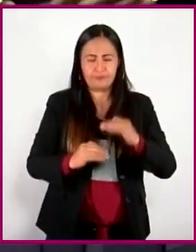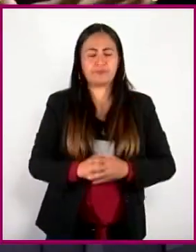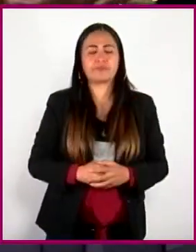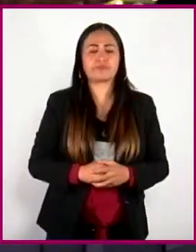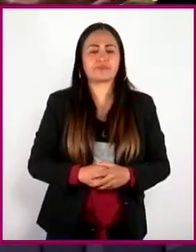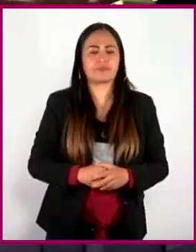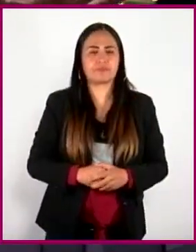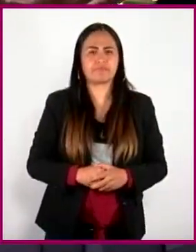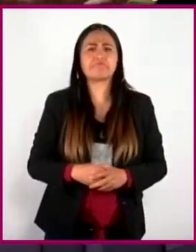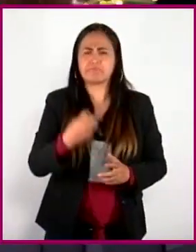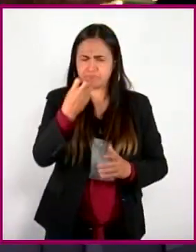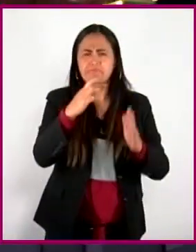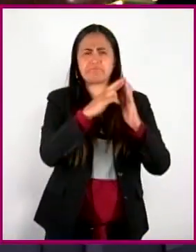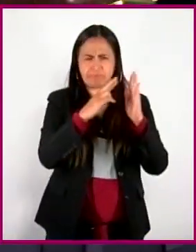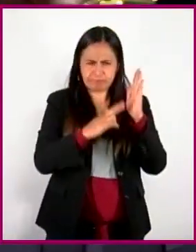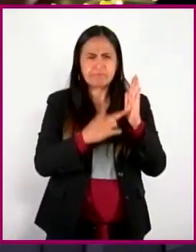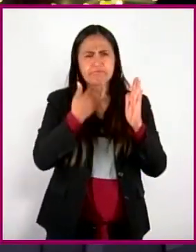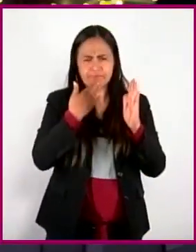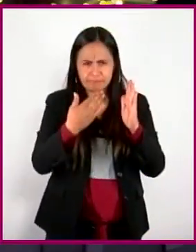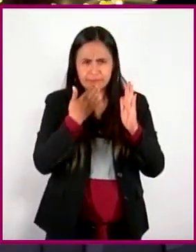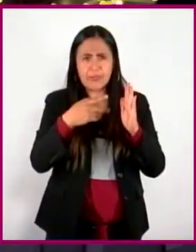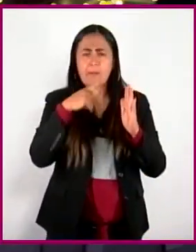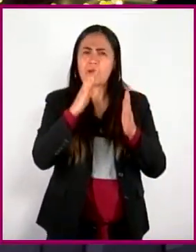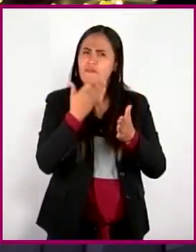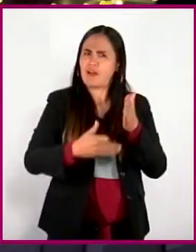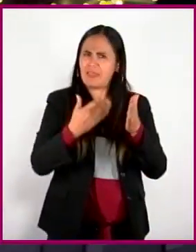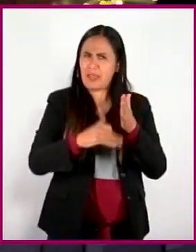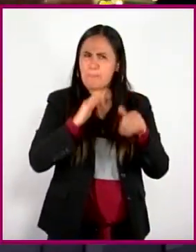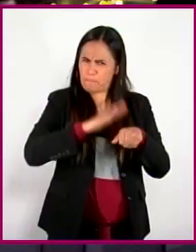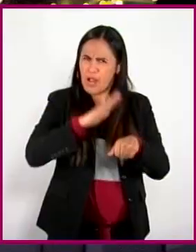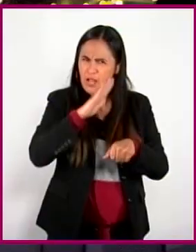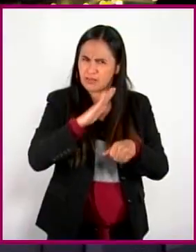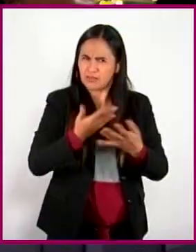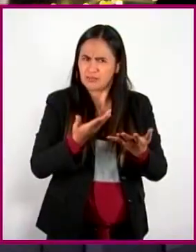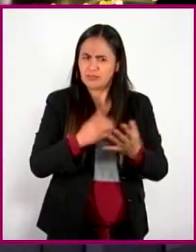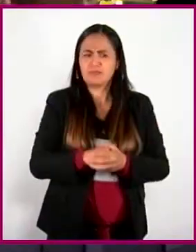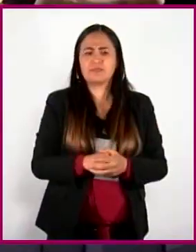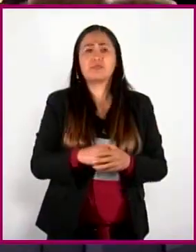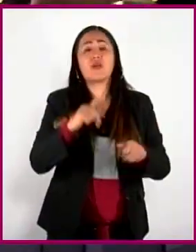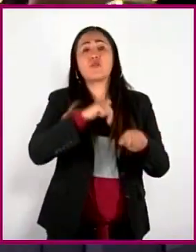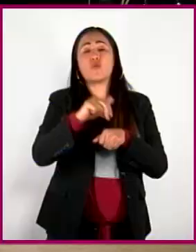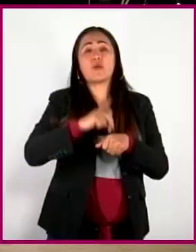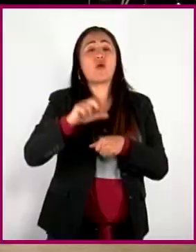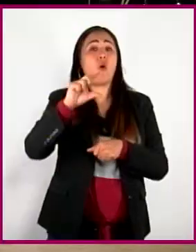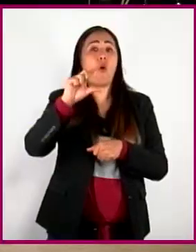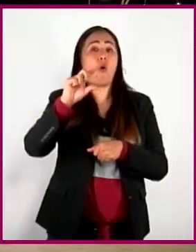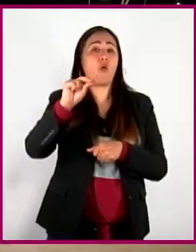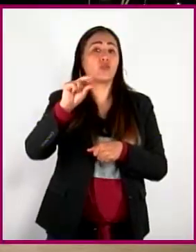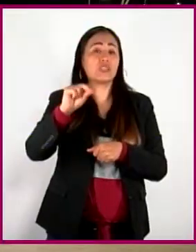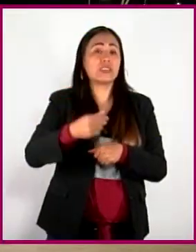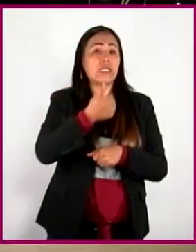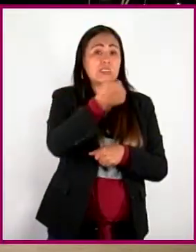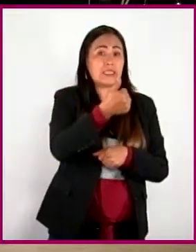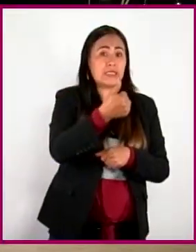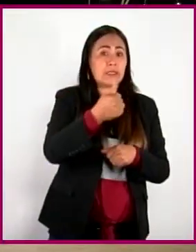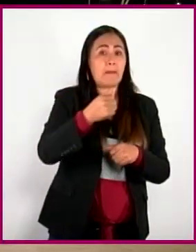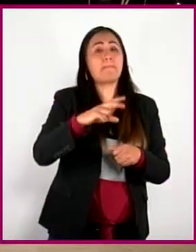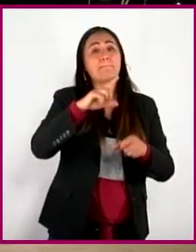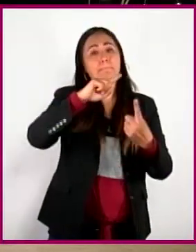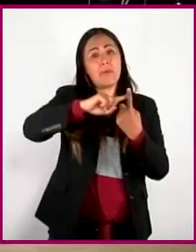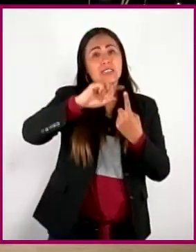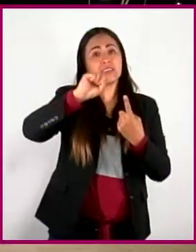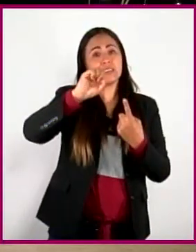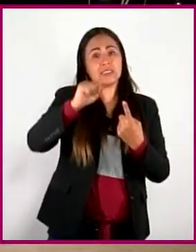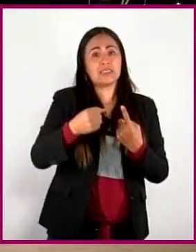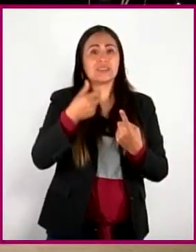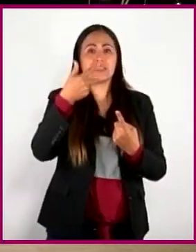una gran condición, pero como que aún le falta algo más, ¿no? Pues, por ejemplo, el número 86 más su simétrico, el 68,